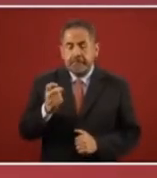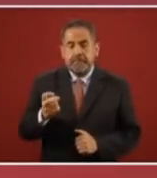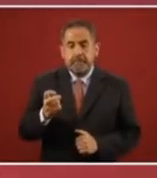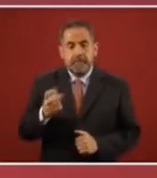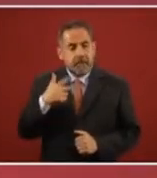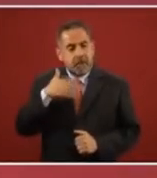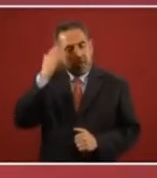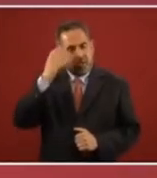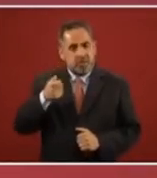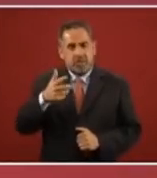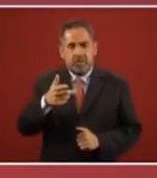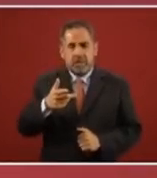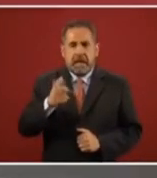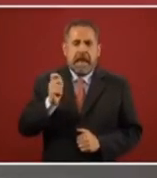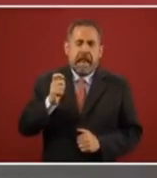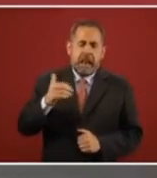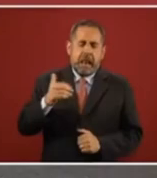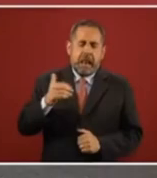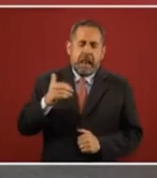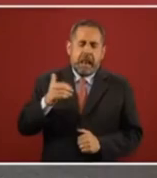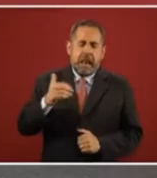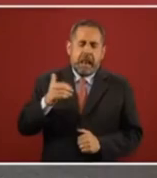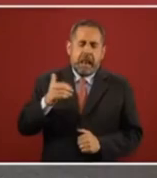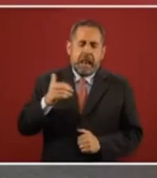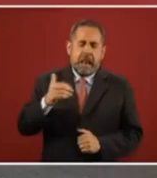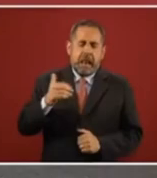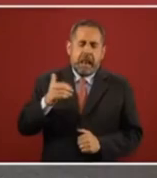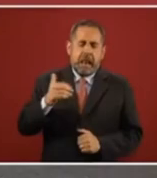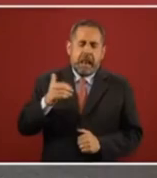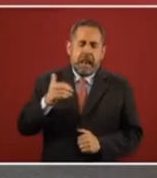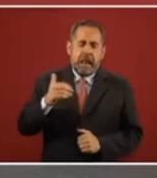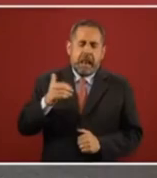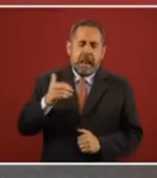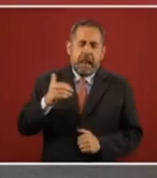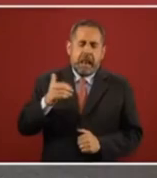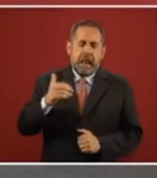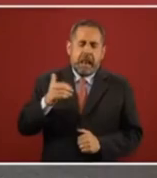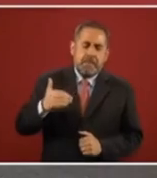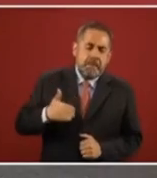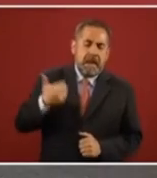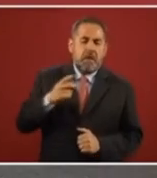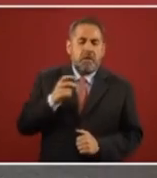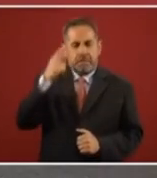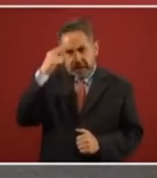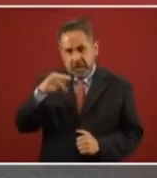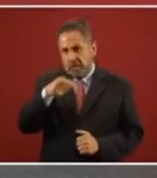el milagro de méxico